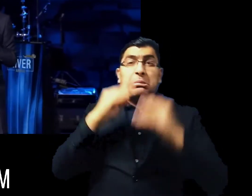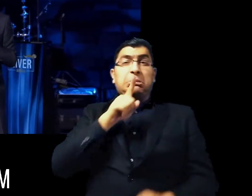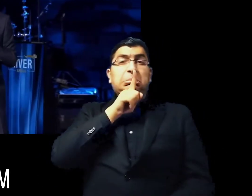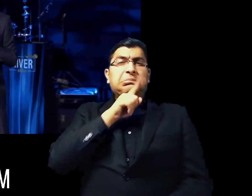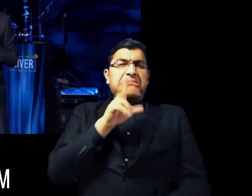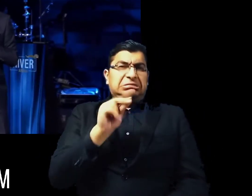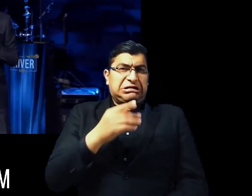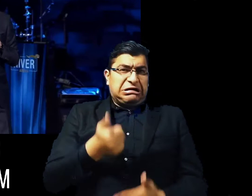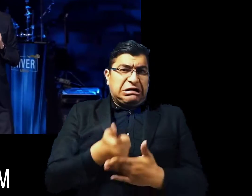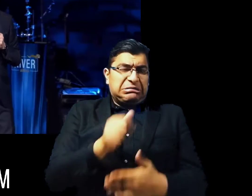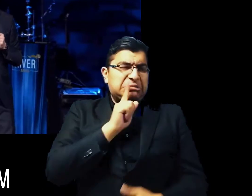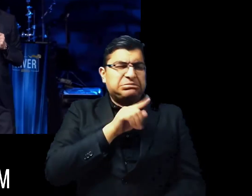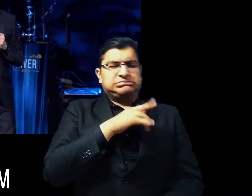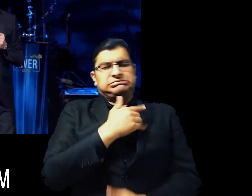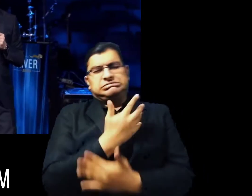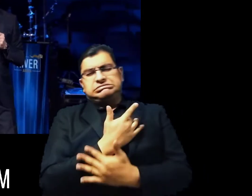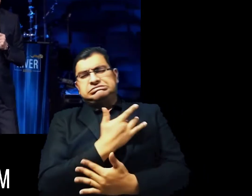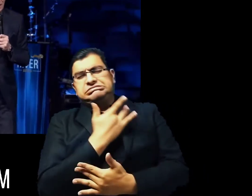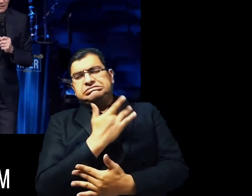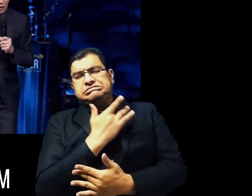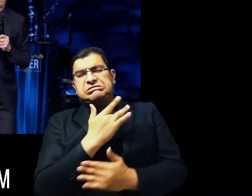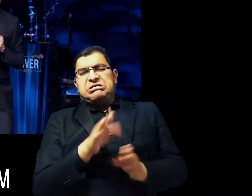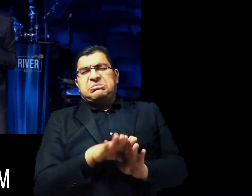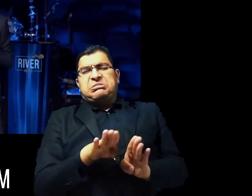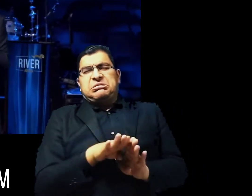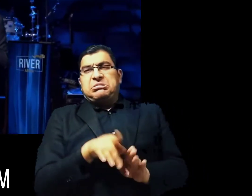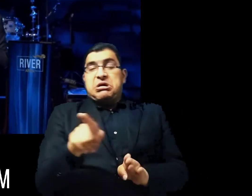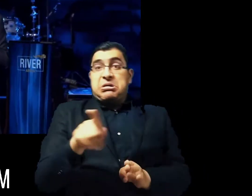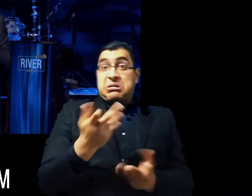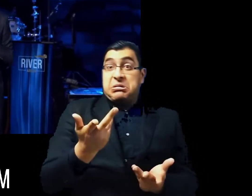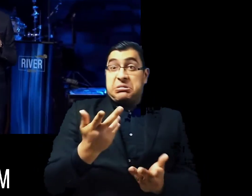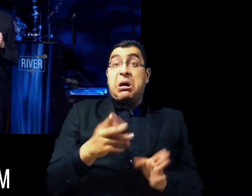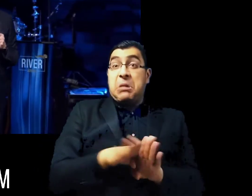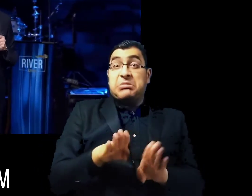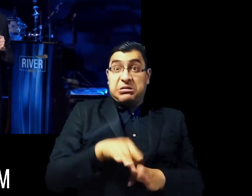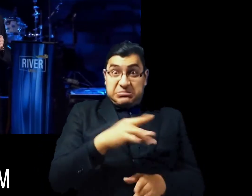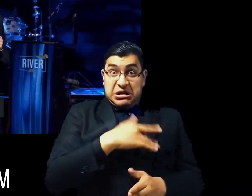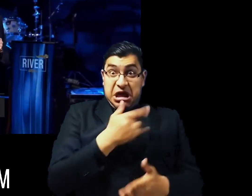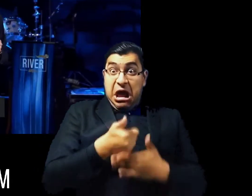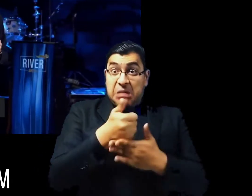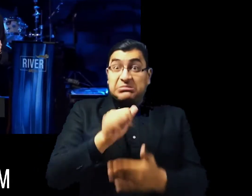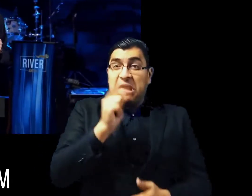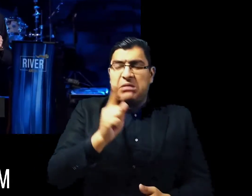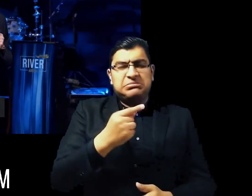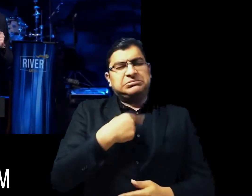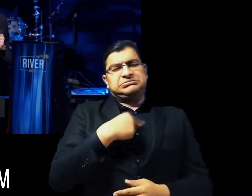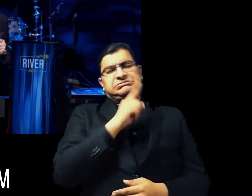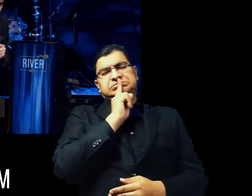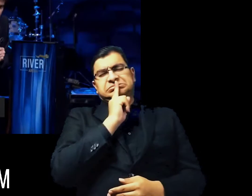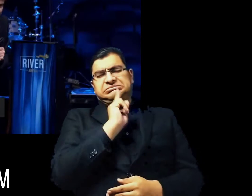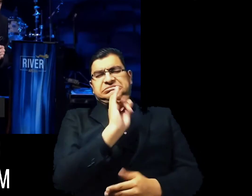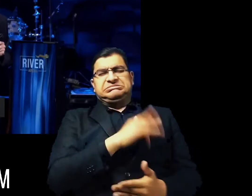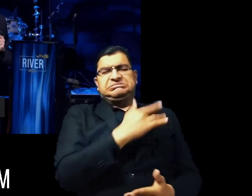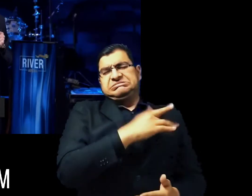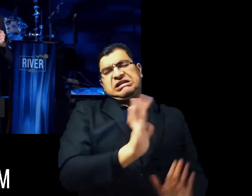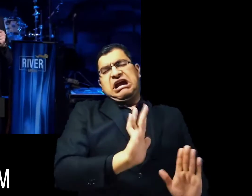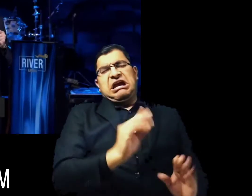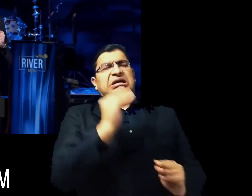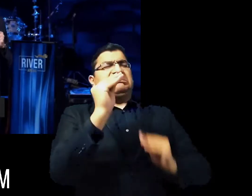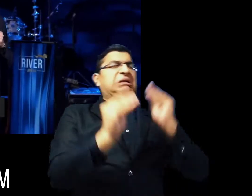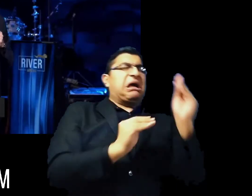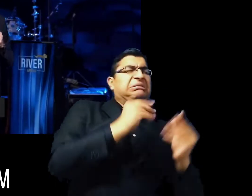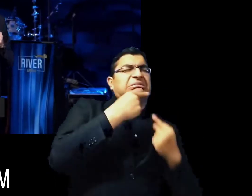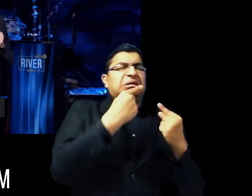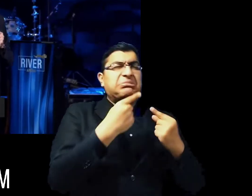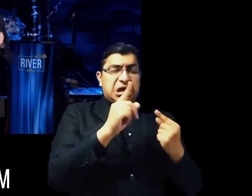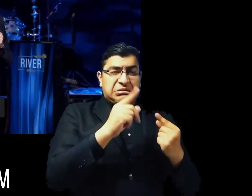necesita gracia, la analiza. La gente como Simón no necesita misericordia, la debate, la discute y en todo caso